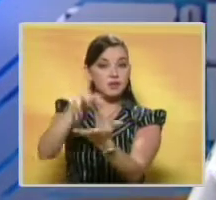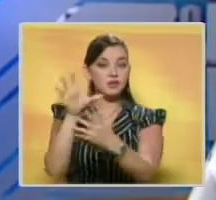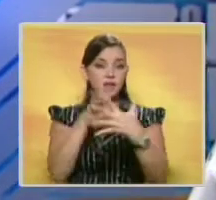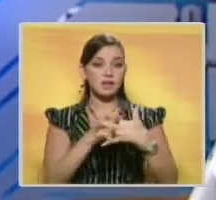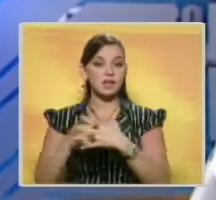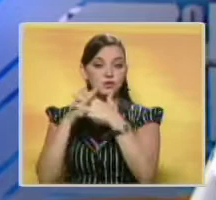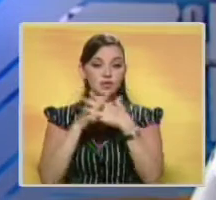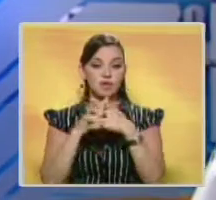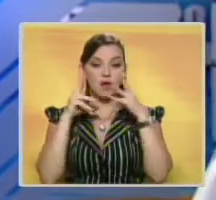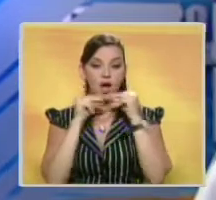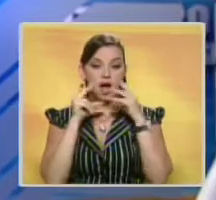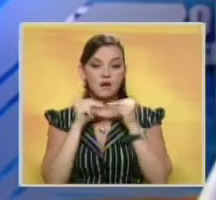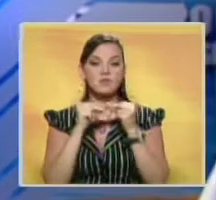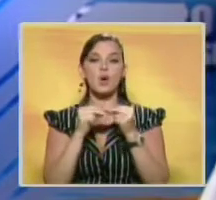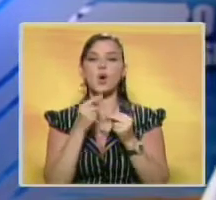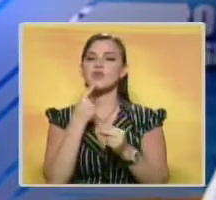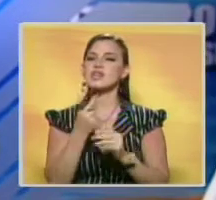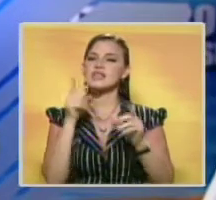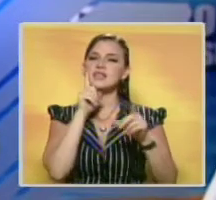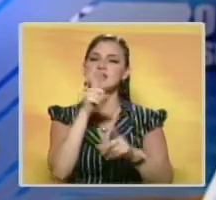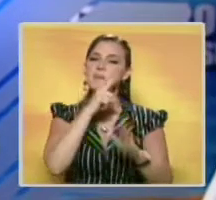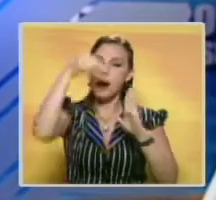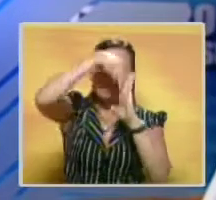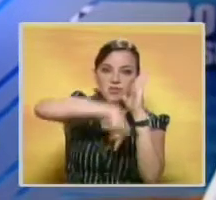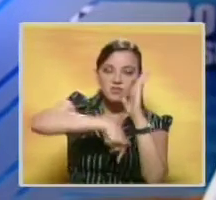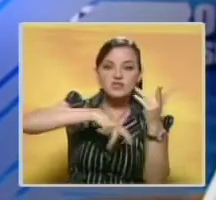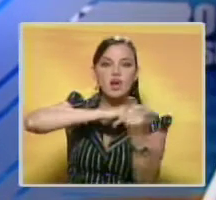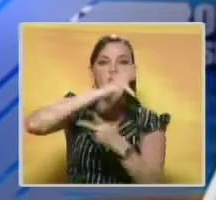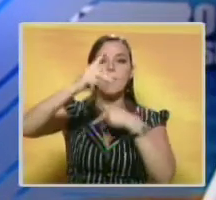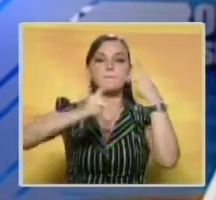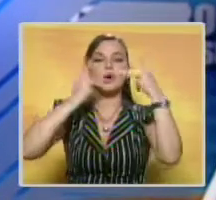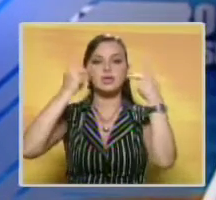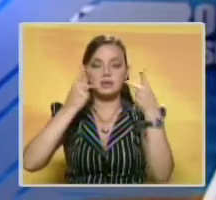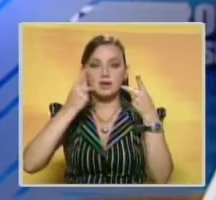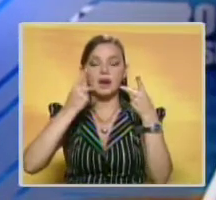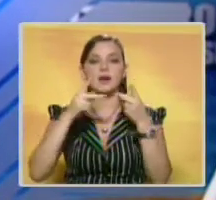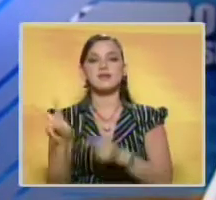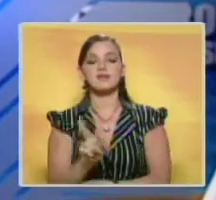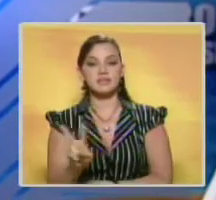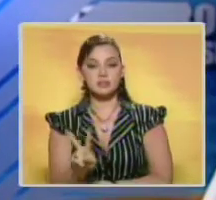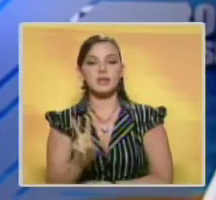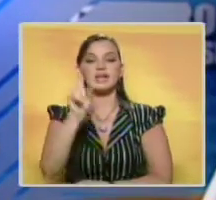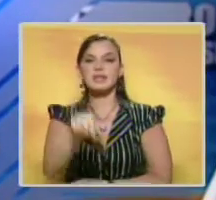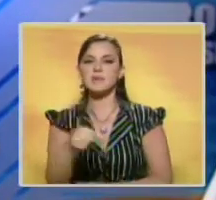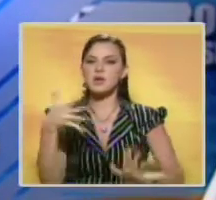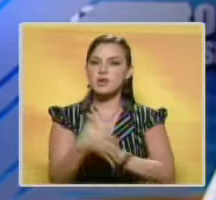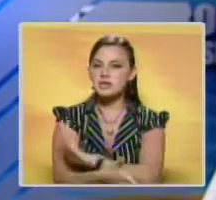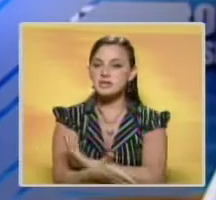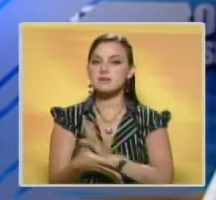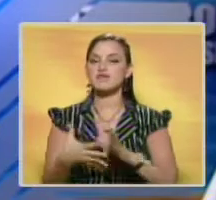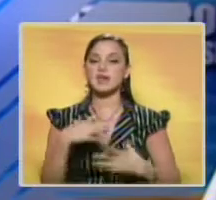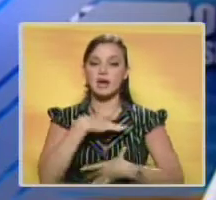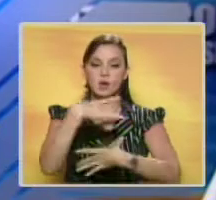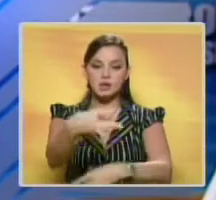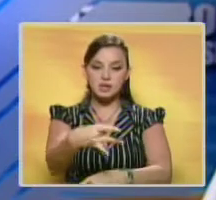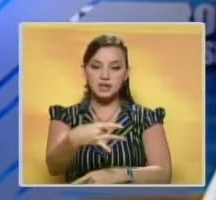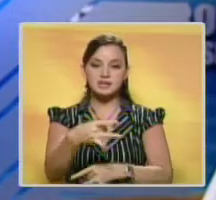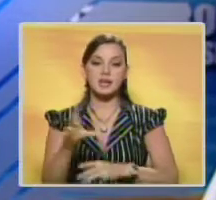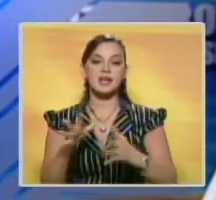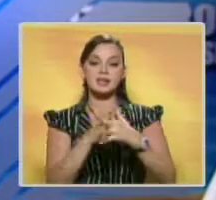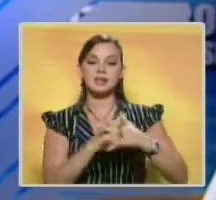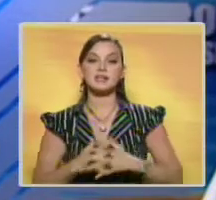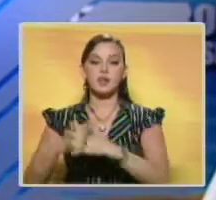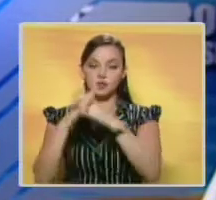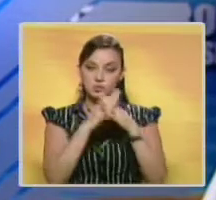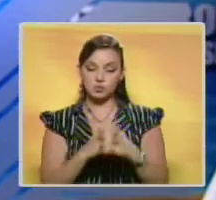una sesión denominada Profundización de la crisis política y económica en Venezuela y sus implicaciones en los intereses de los Estados Unidos y